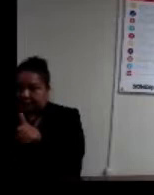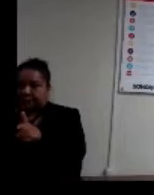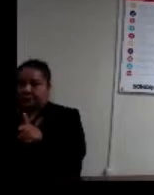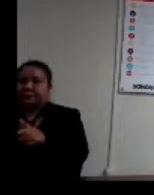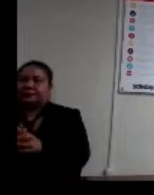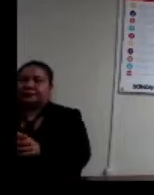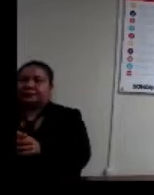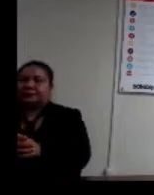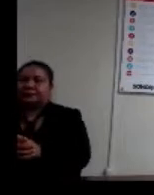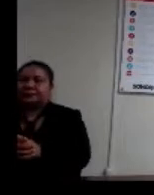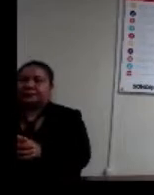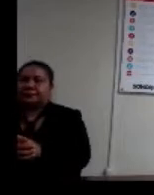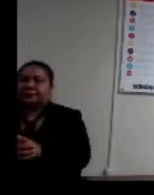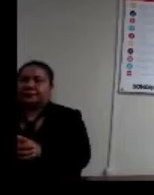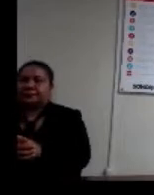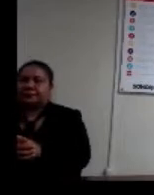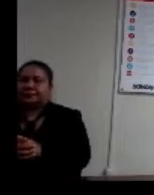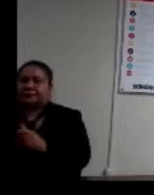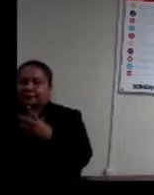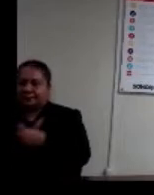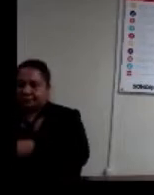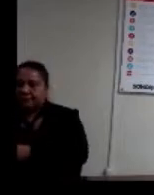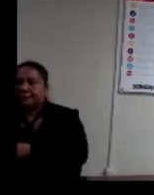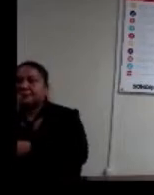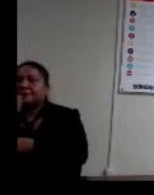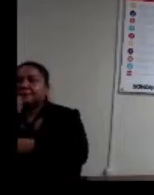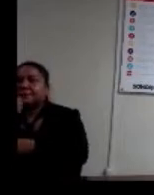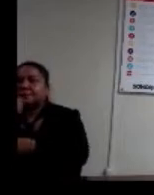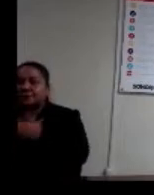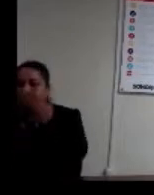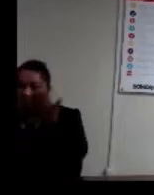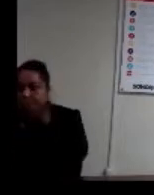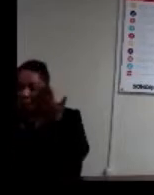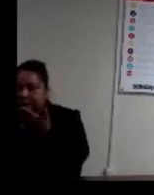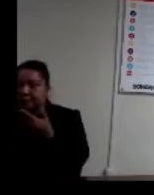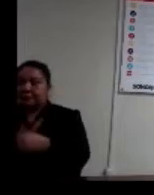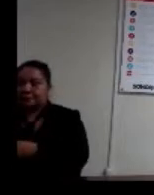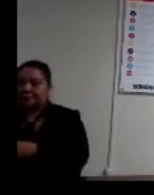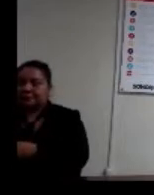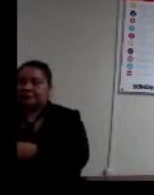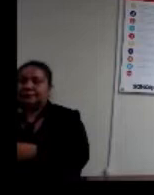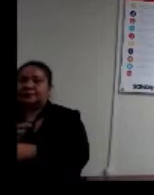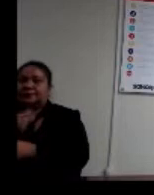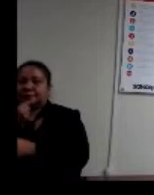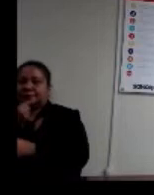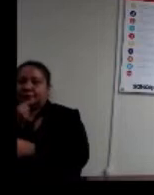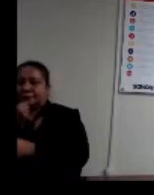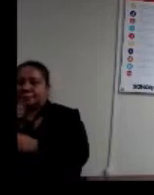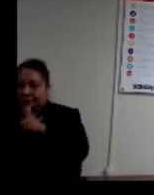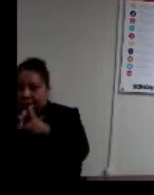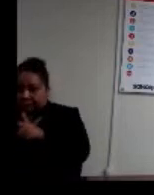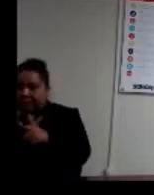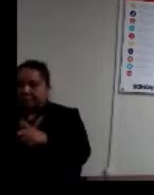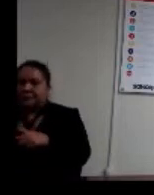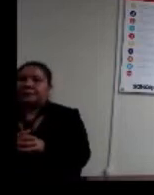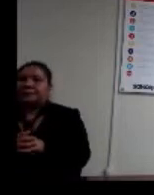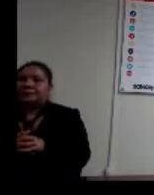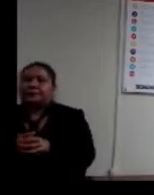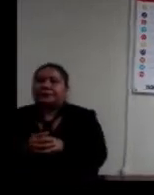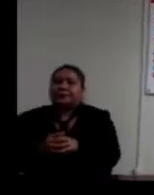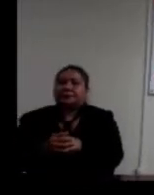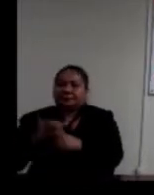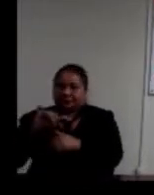si son monocigotos, los dos niños, se han estudiado que los dos menores o los dos niños presentan